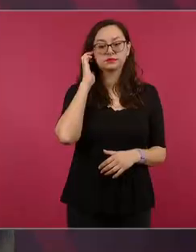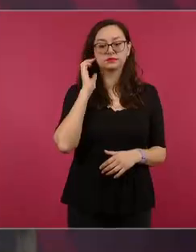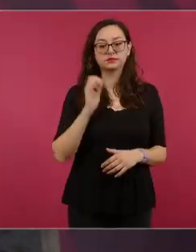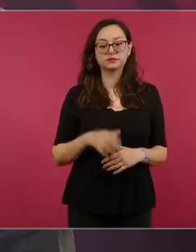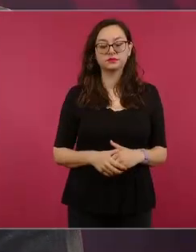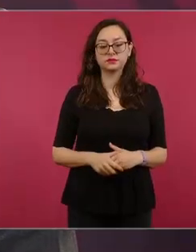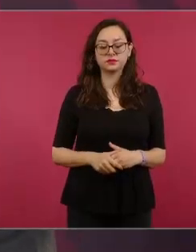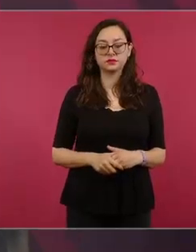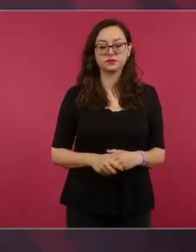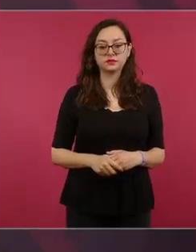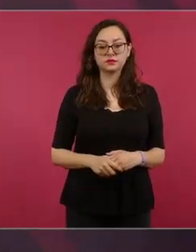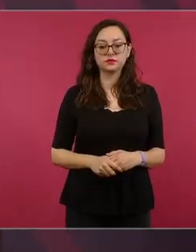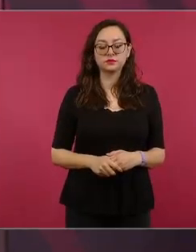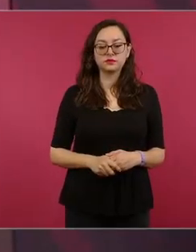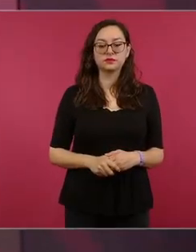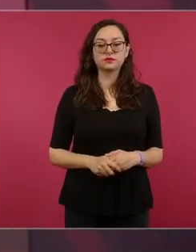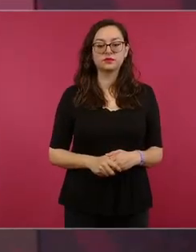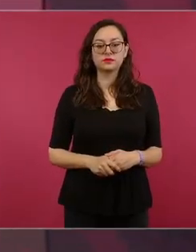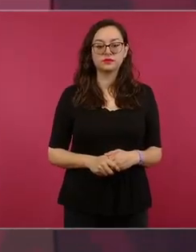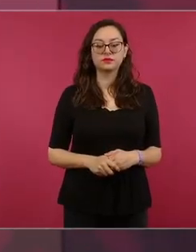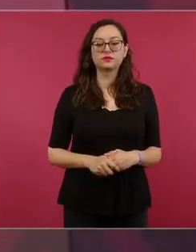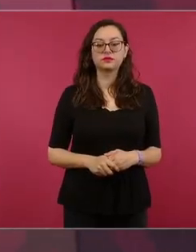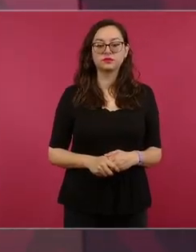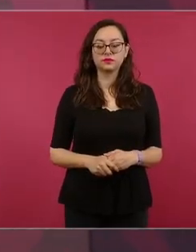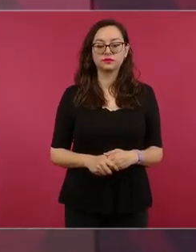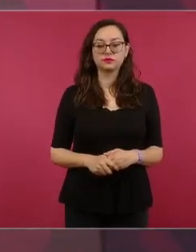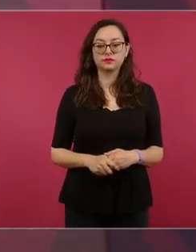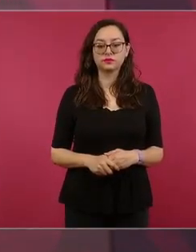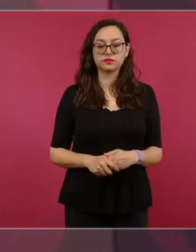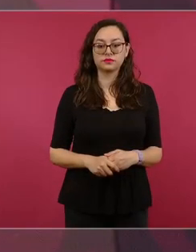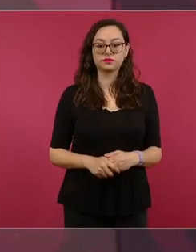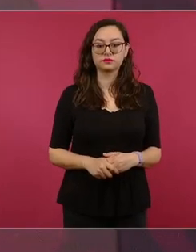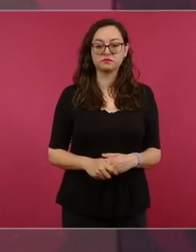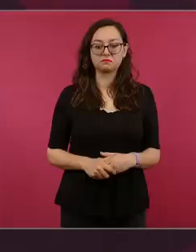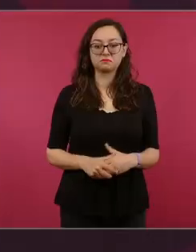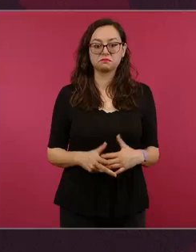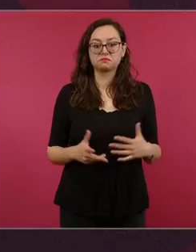Hasta las bebidas, ¿no?